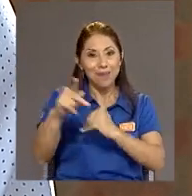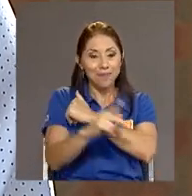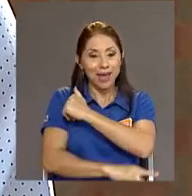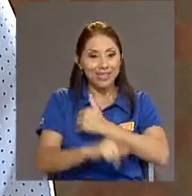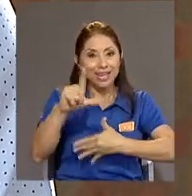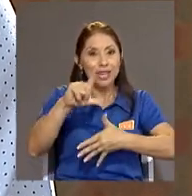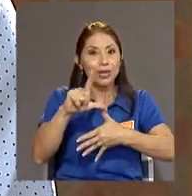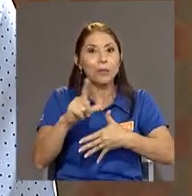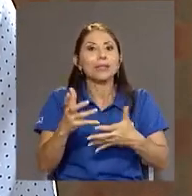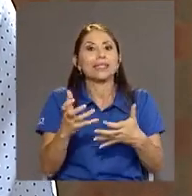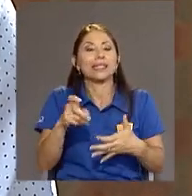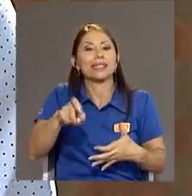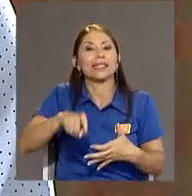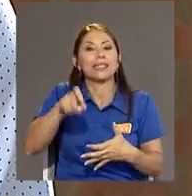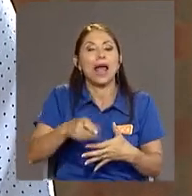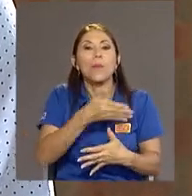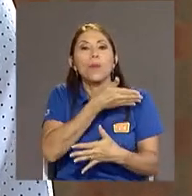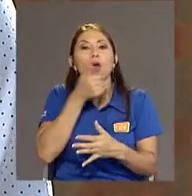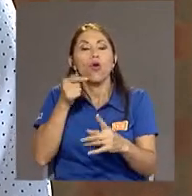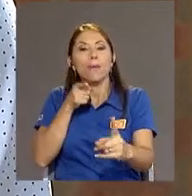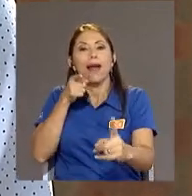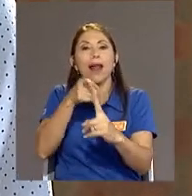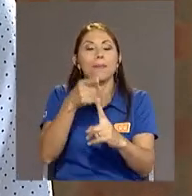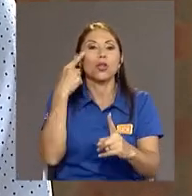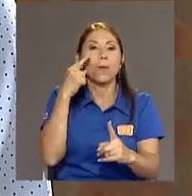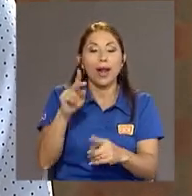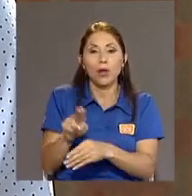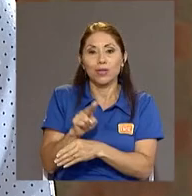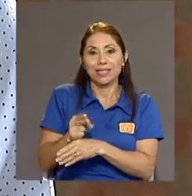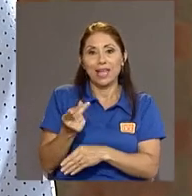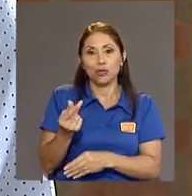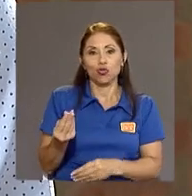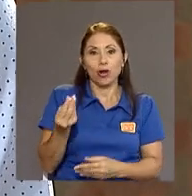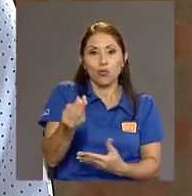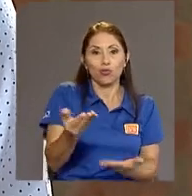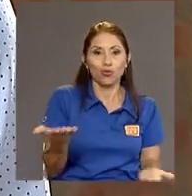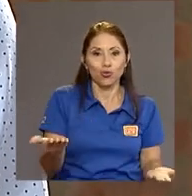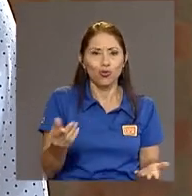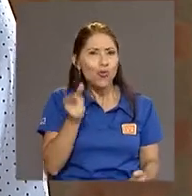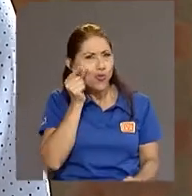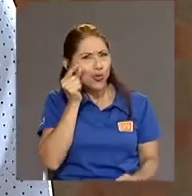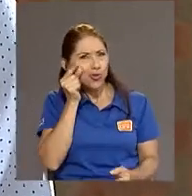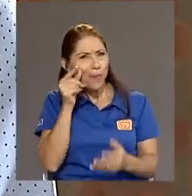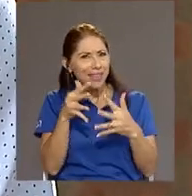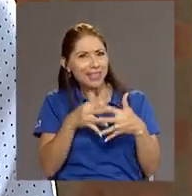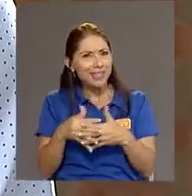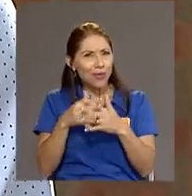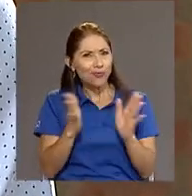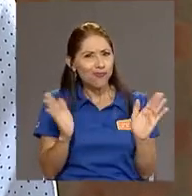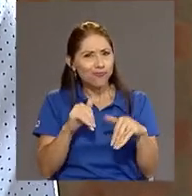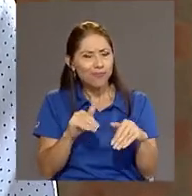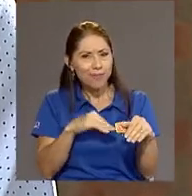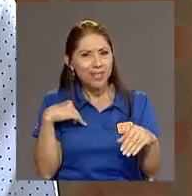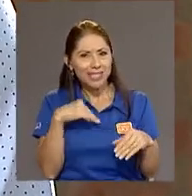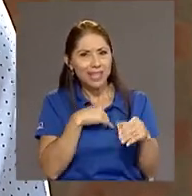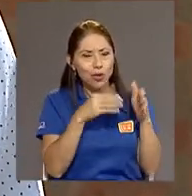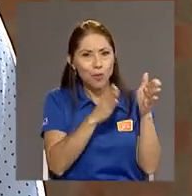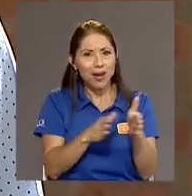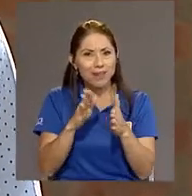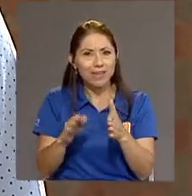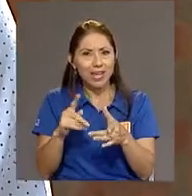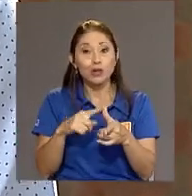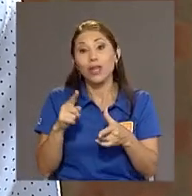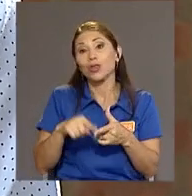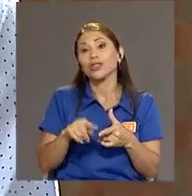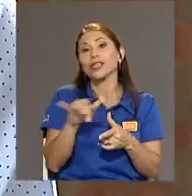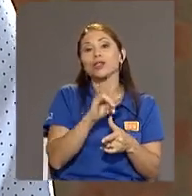mejor parámetro para destinar sus recursos. Curiosamente, Estados Unidos no tiene Ministerio de Planificación, ¿verdad? Entonces es dar recetas a otros que yo no tomo.